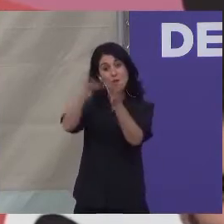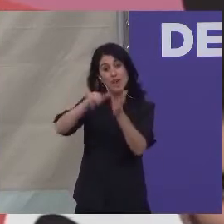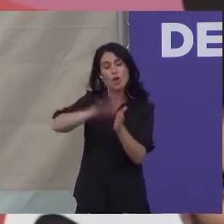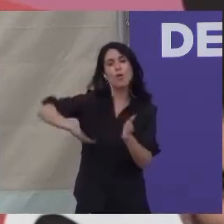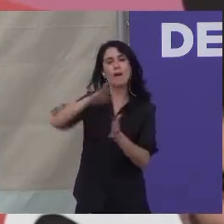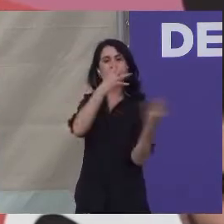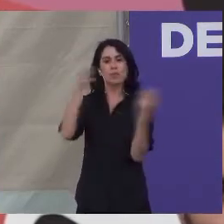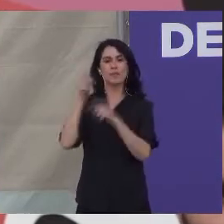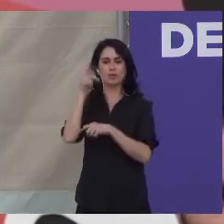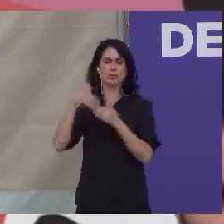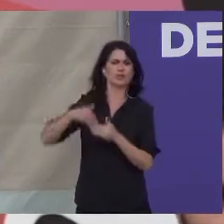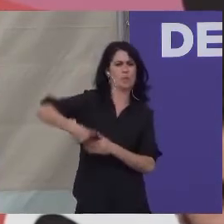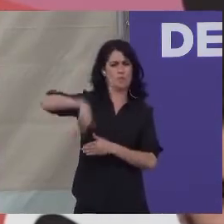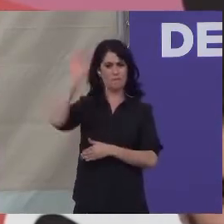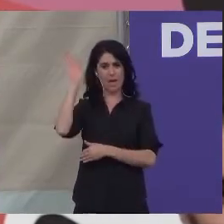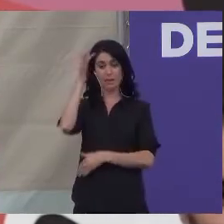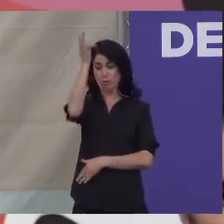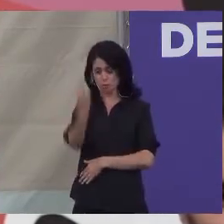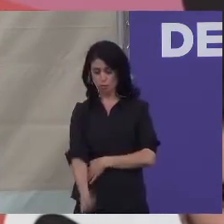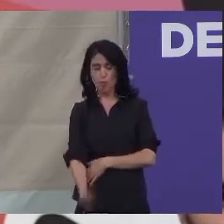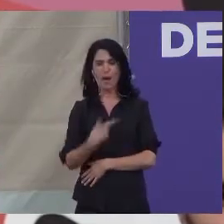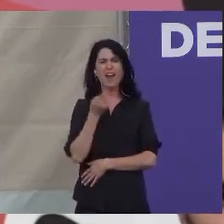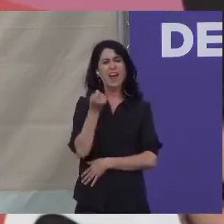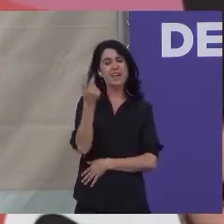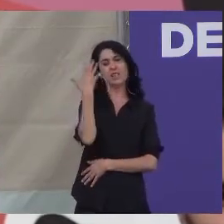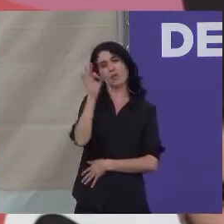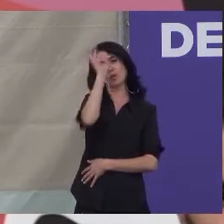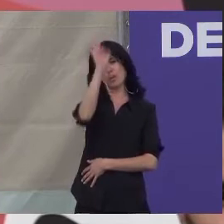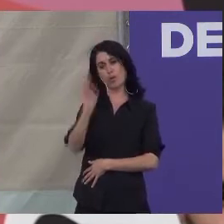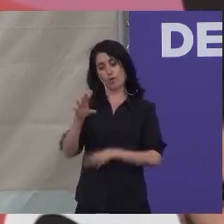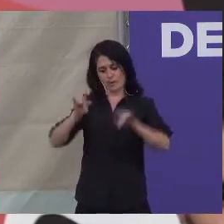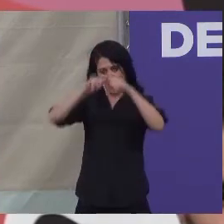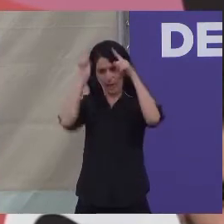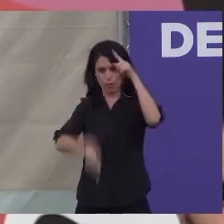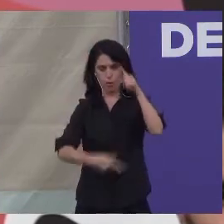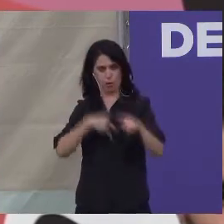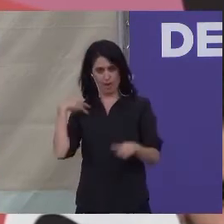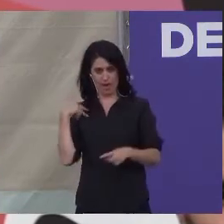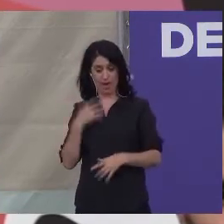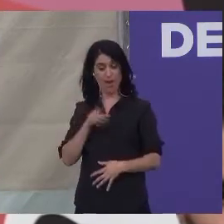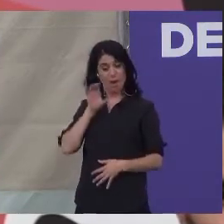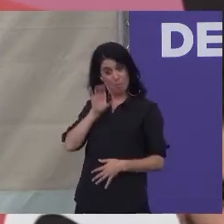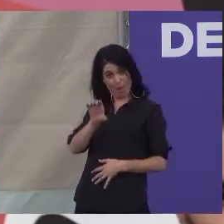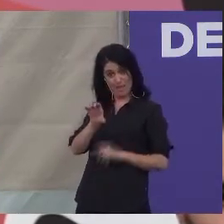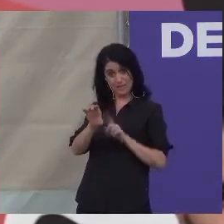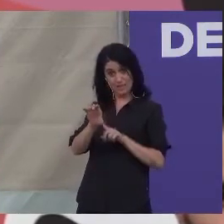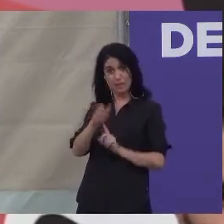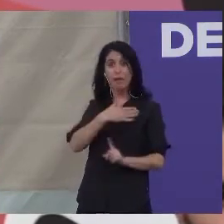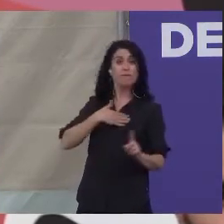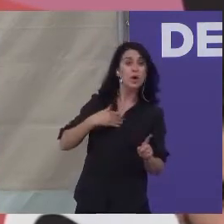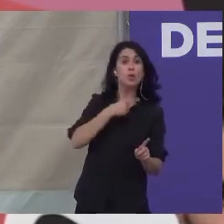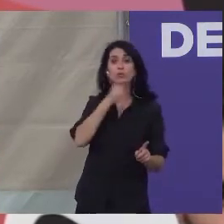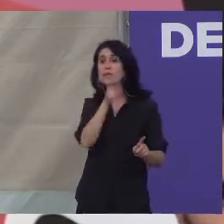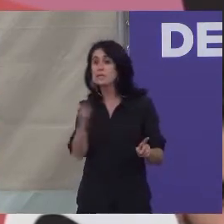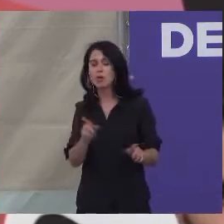900 kilómetros y suman casi el 50% del territorio. Nuestro país, queramos o no,